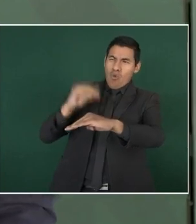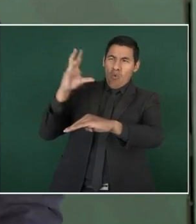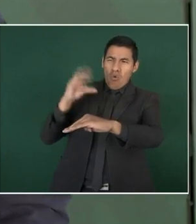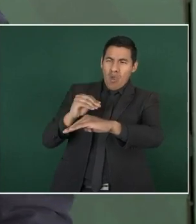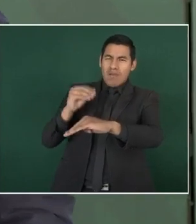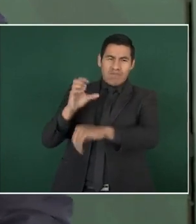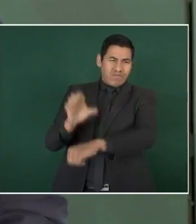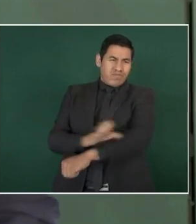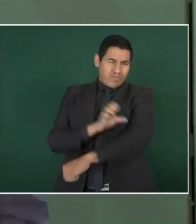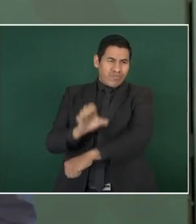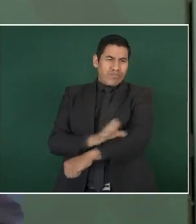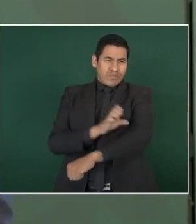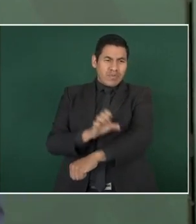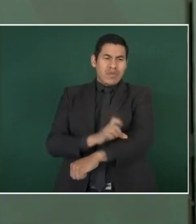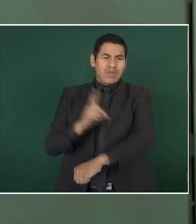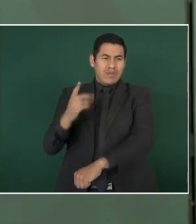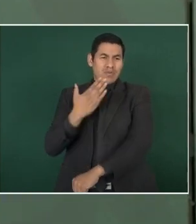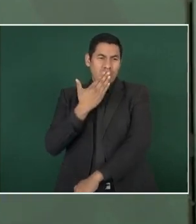en